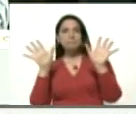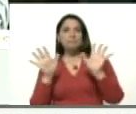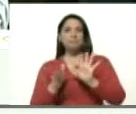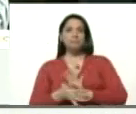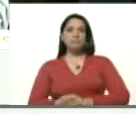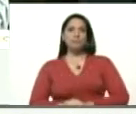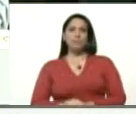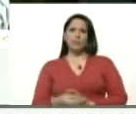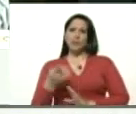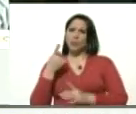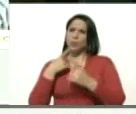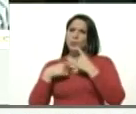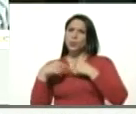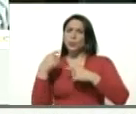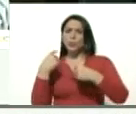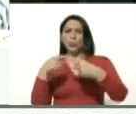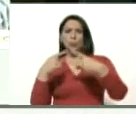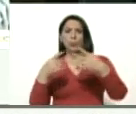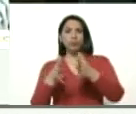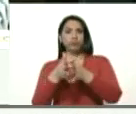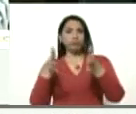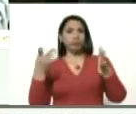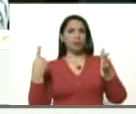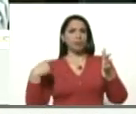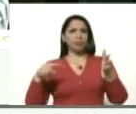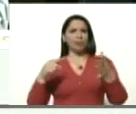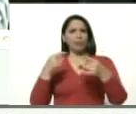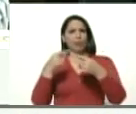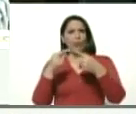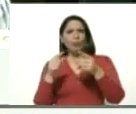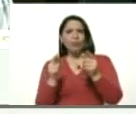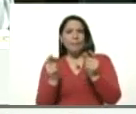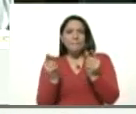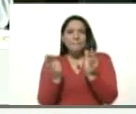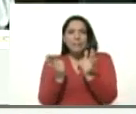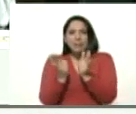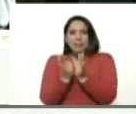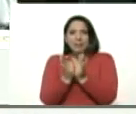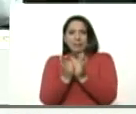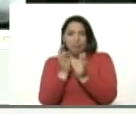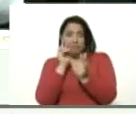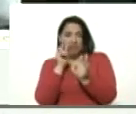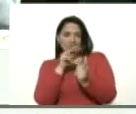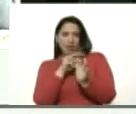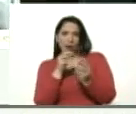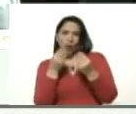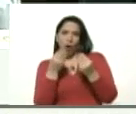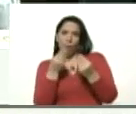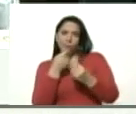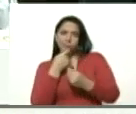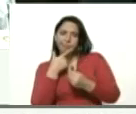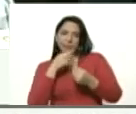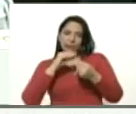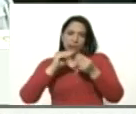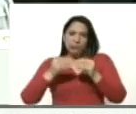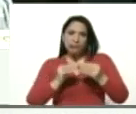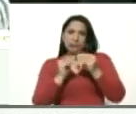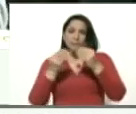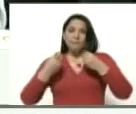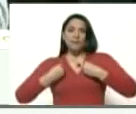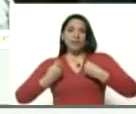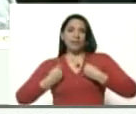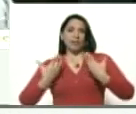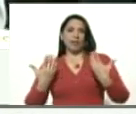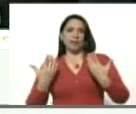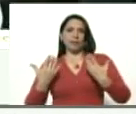a las cosas grandes que tienen las cosas pequeñas, a la hermosura de la vida cotidiana.